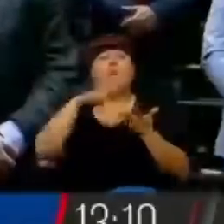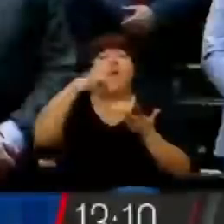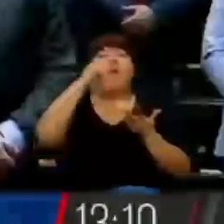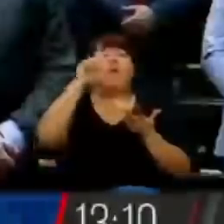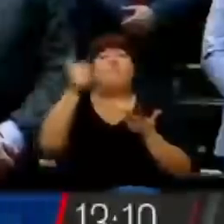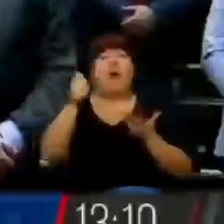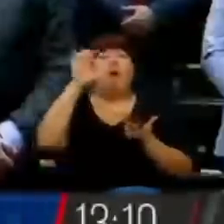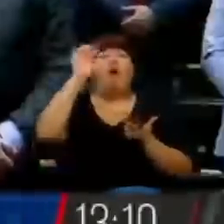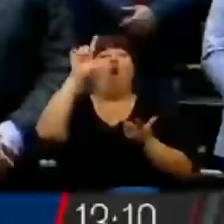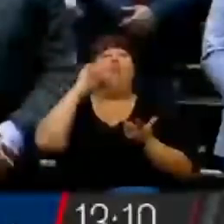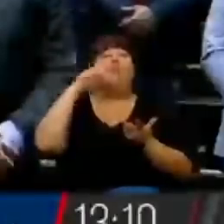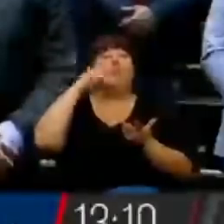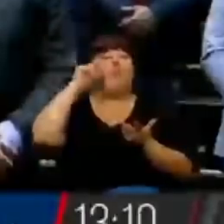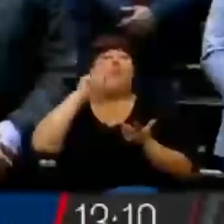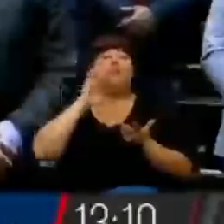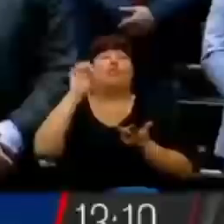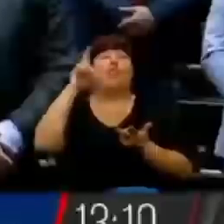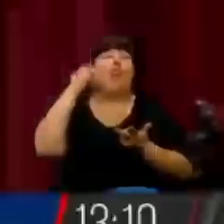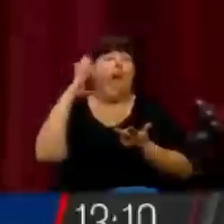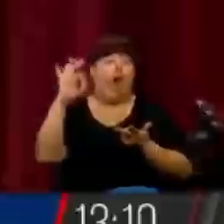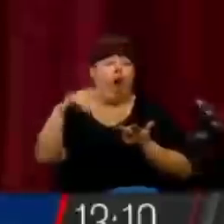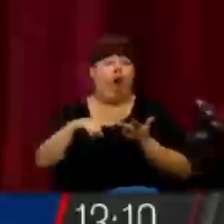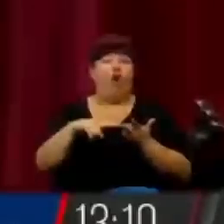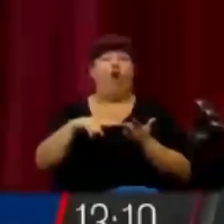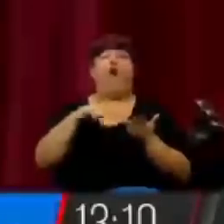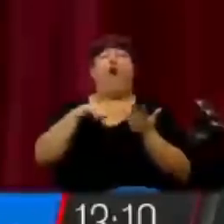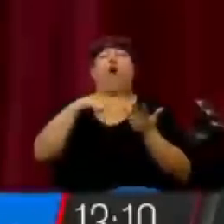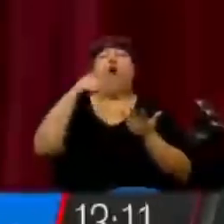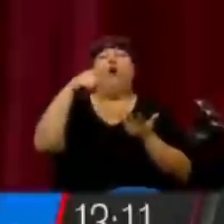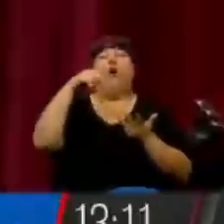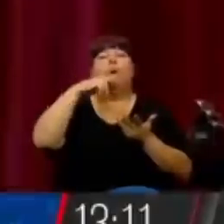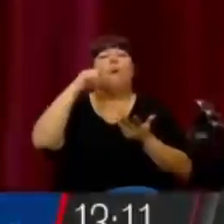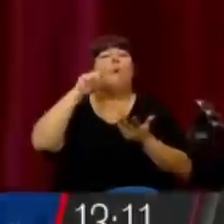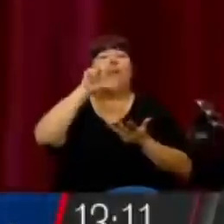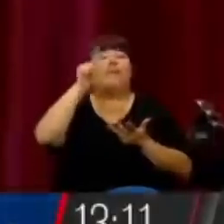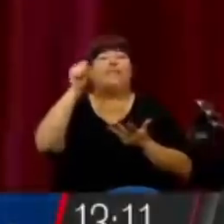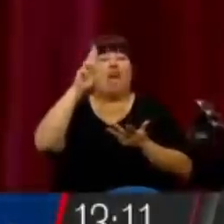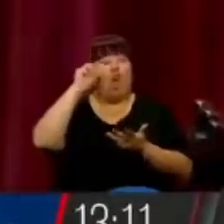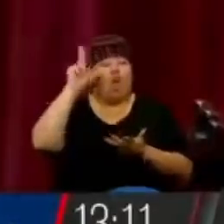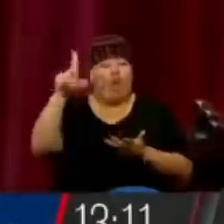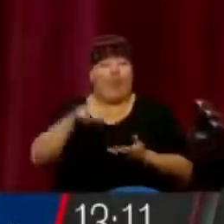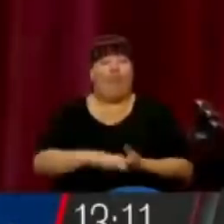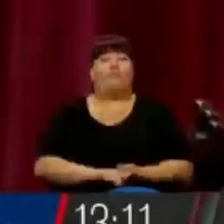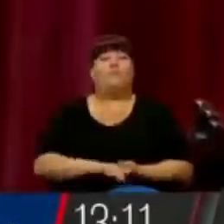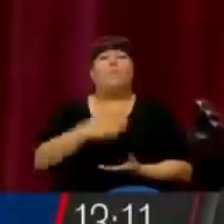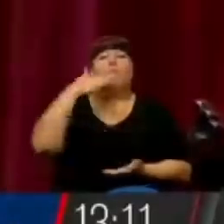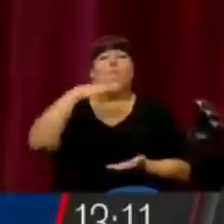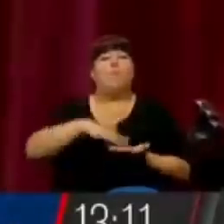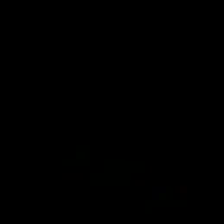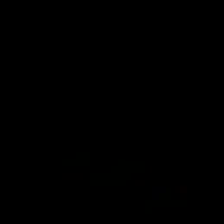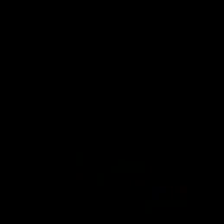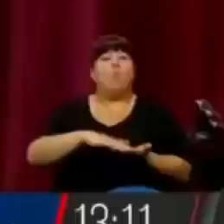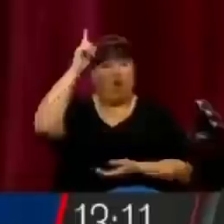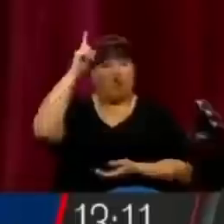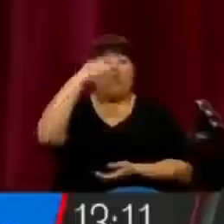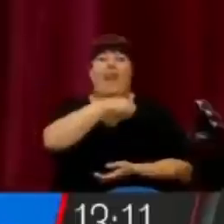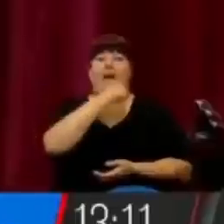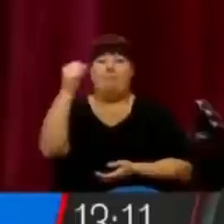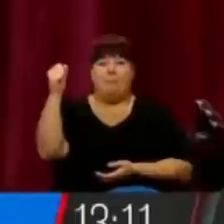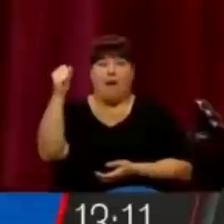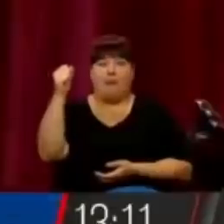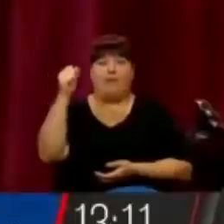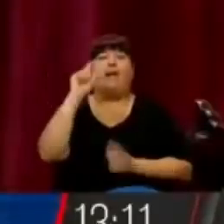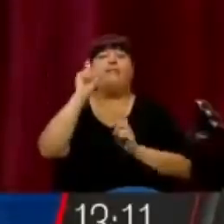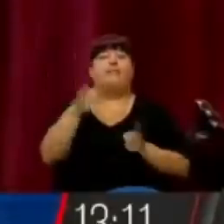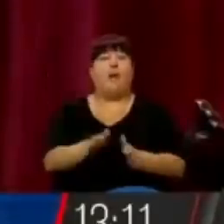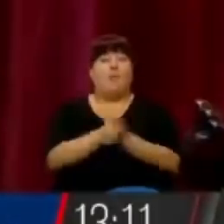Paula Mariana Oliveto Lago. Victoria Eugenia Villarroel. Juráis por Dios, patria